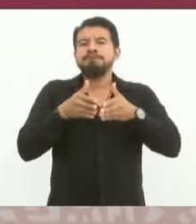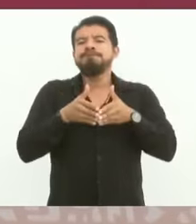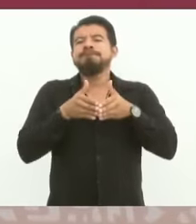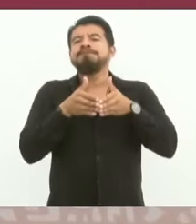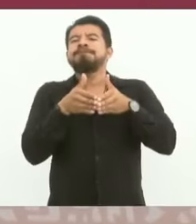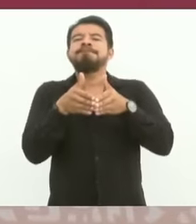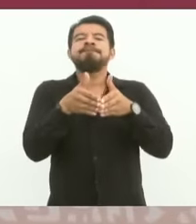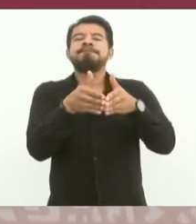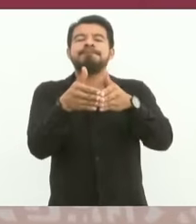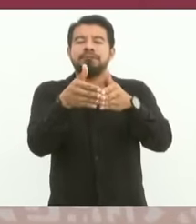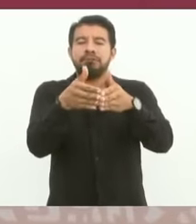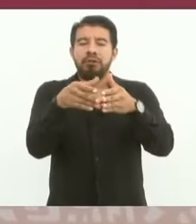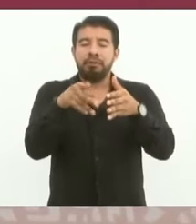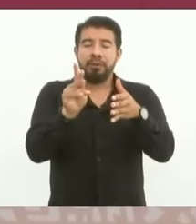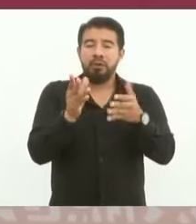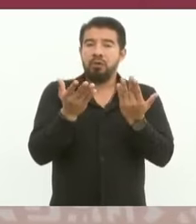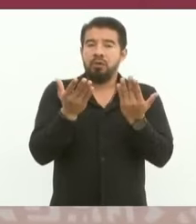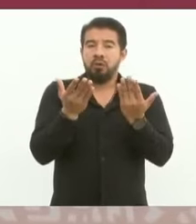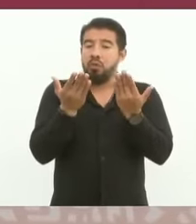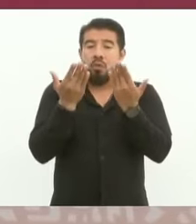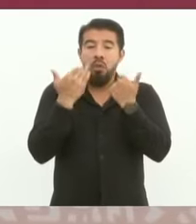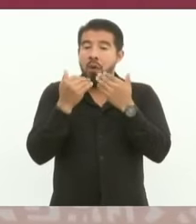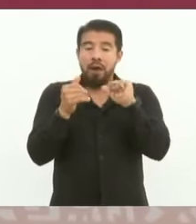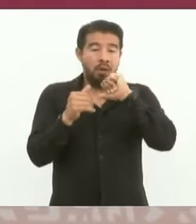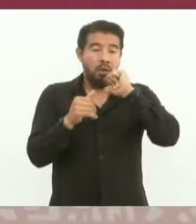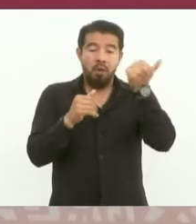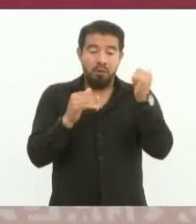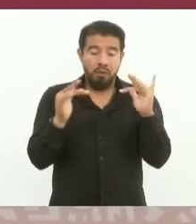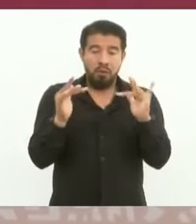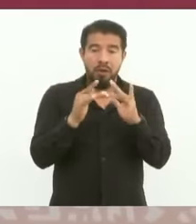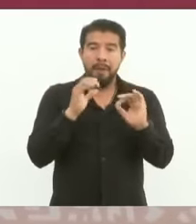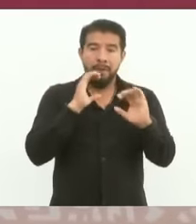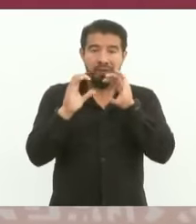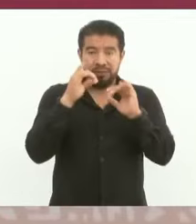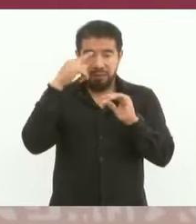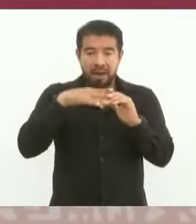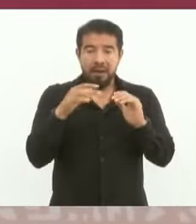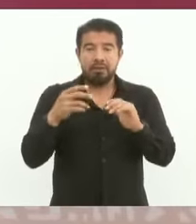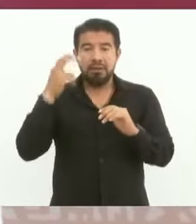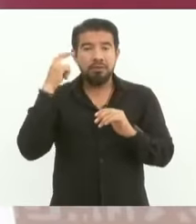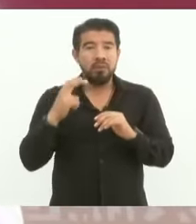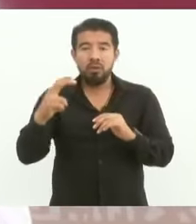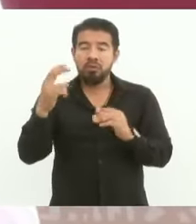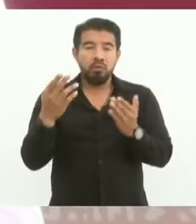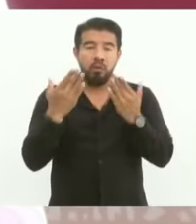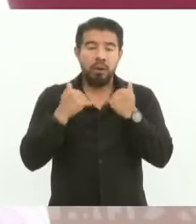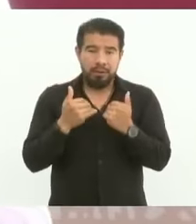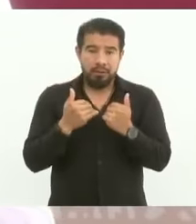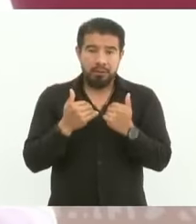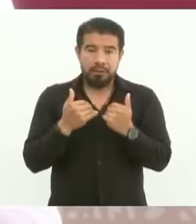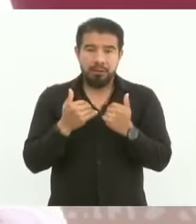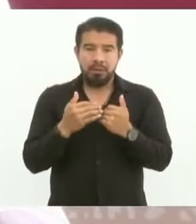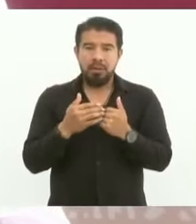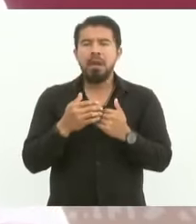No había otro medio de transporte. Claro, siempre el caballo